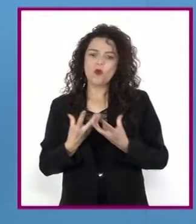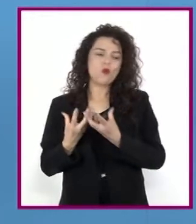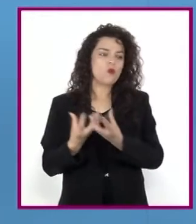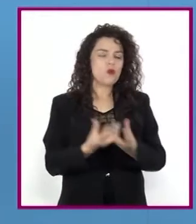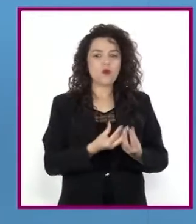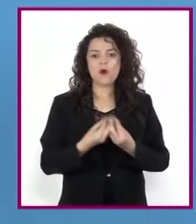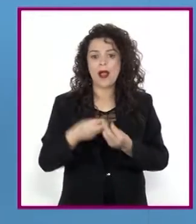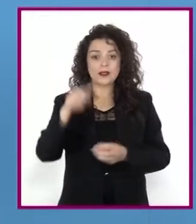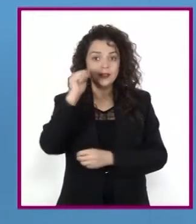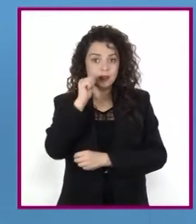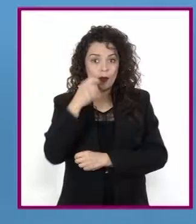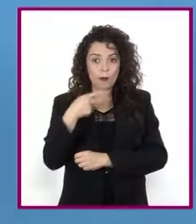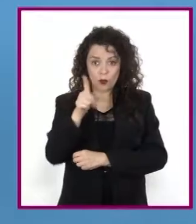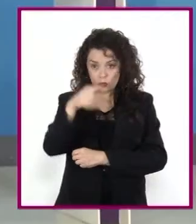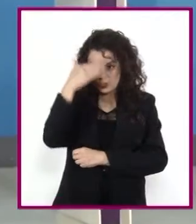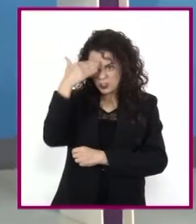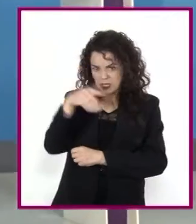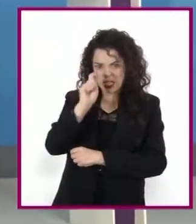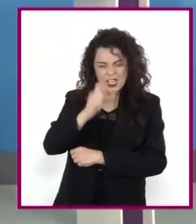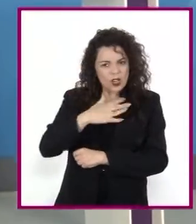Pero, ¿saben qué es la justicia?